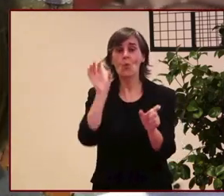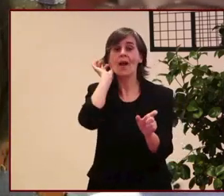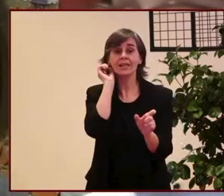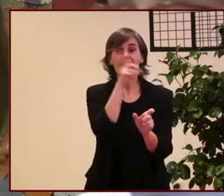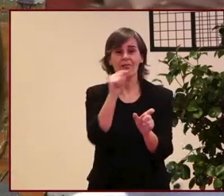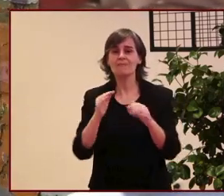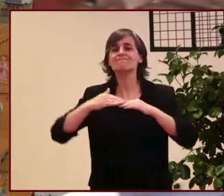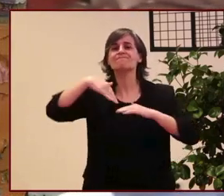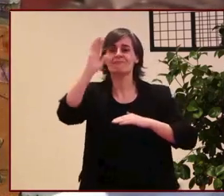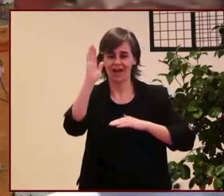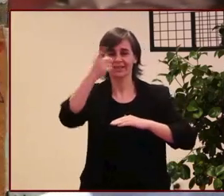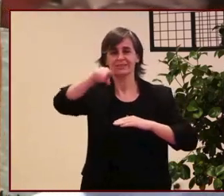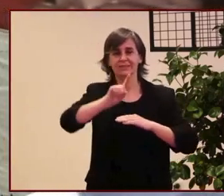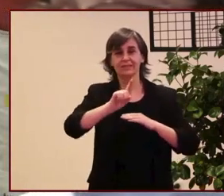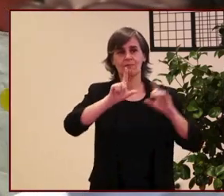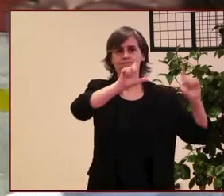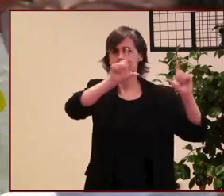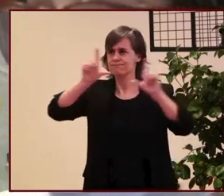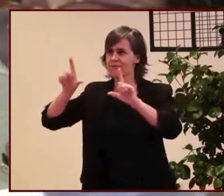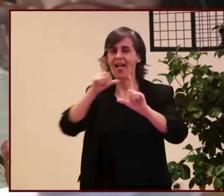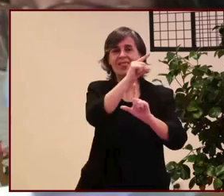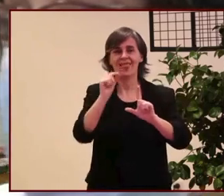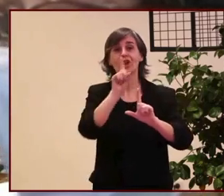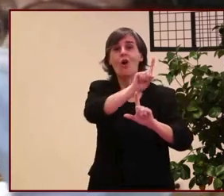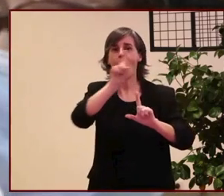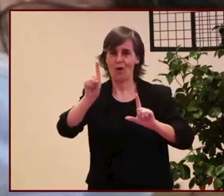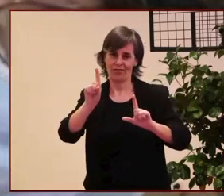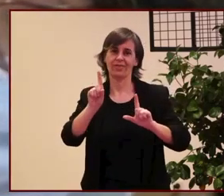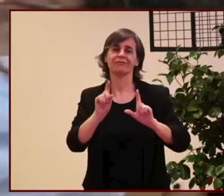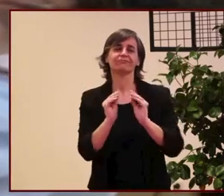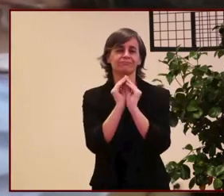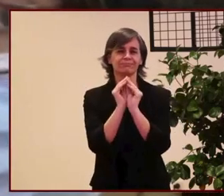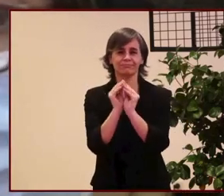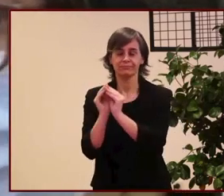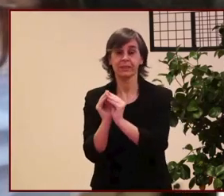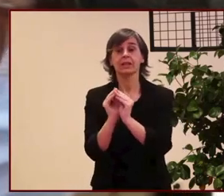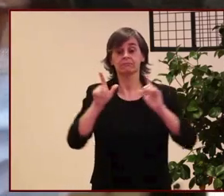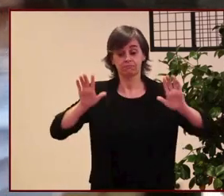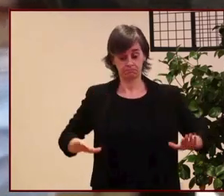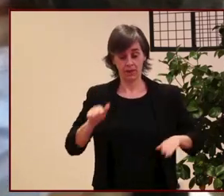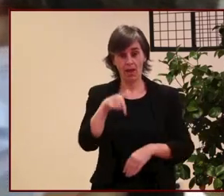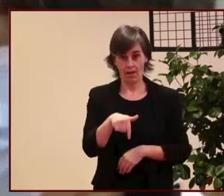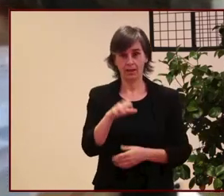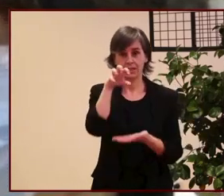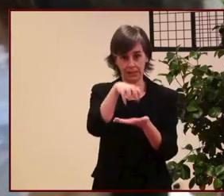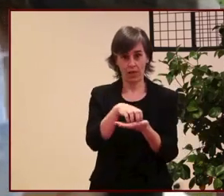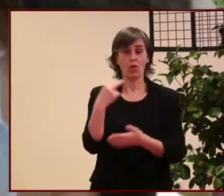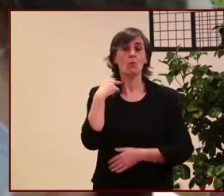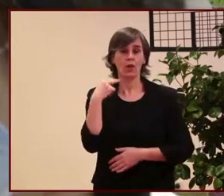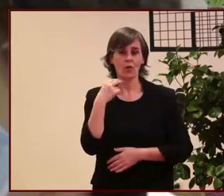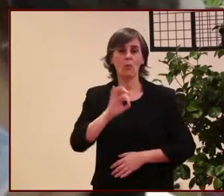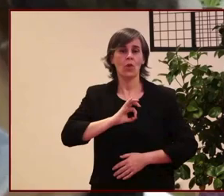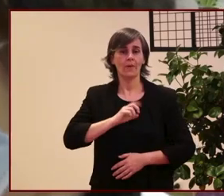de 111 cuadros estará en esta sede la serie da deputación de pontevedra en vigo o vindeiro